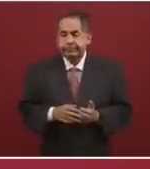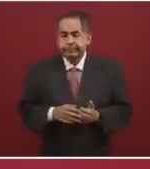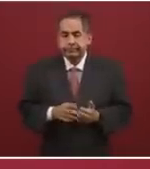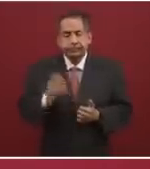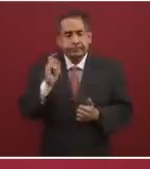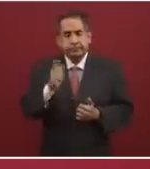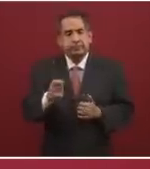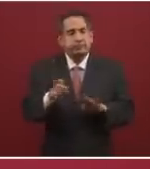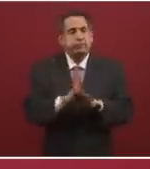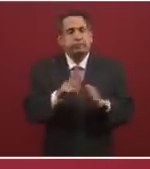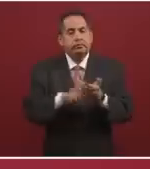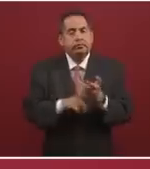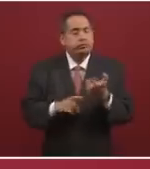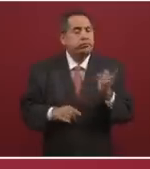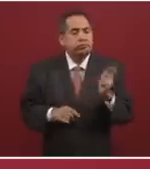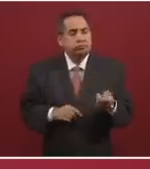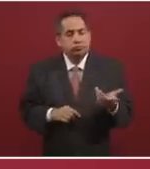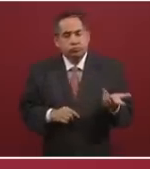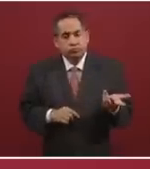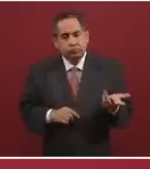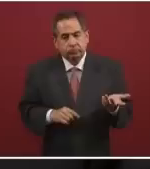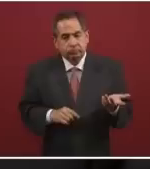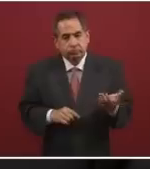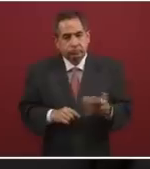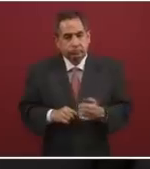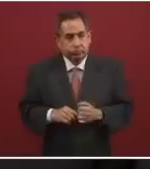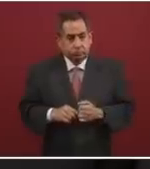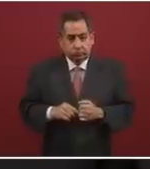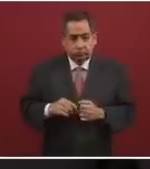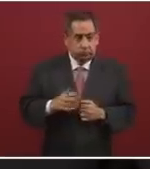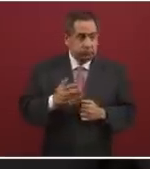significa que no había